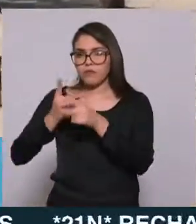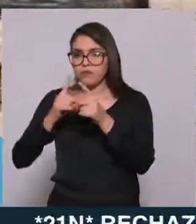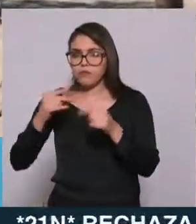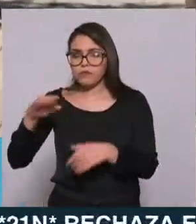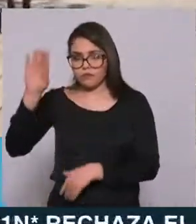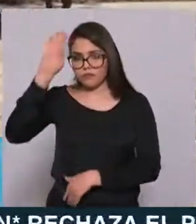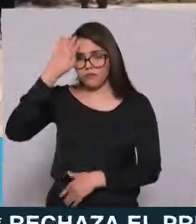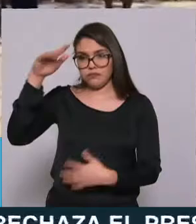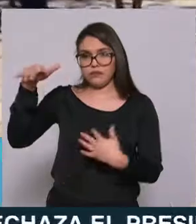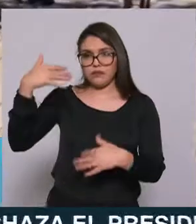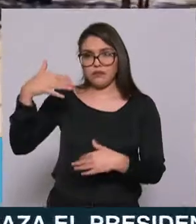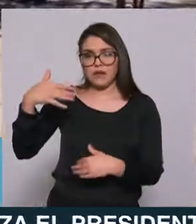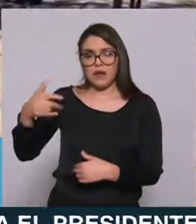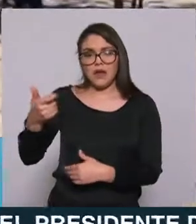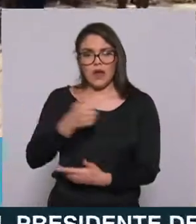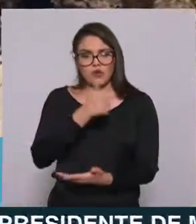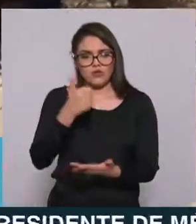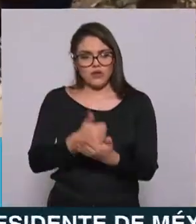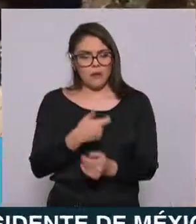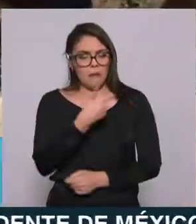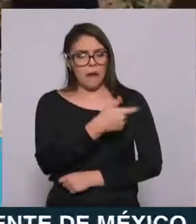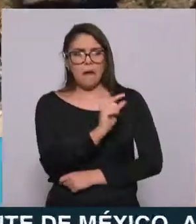ganar migajas. Entonces,